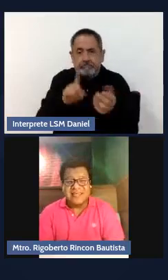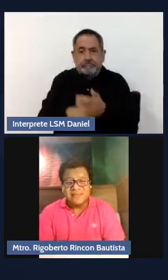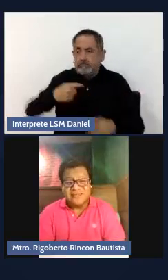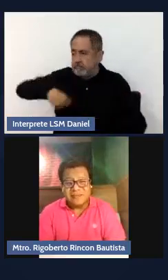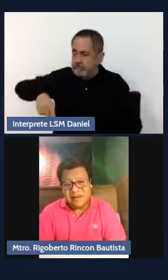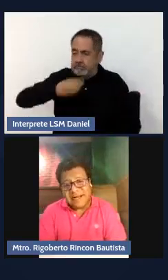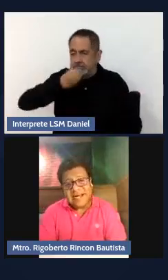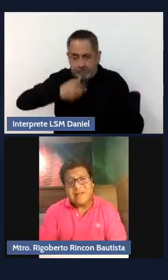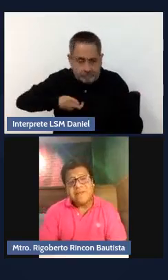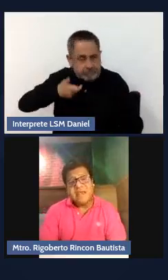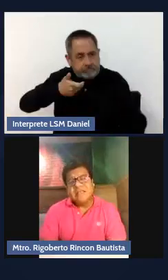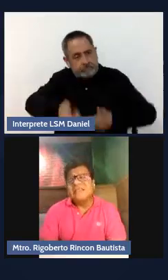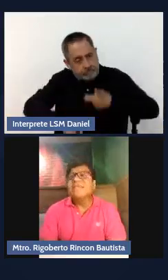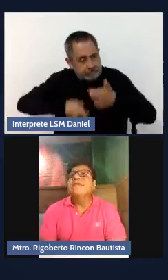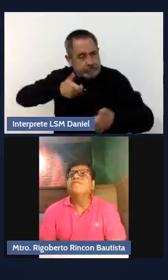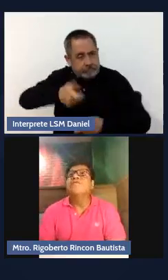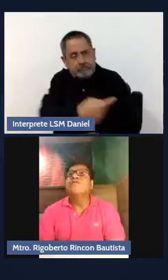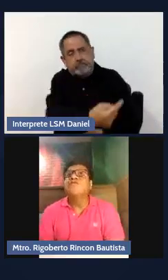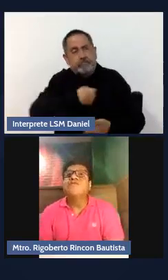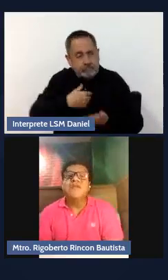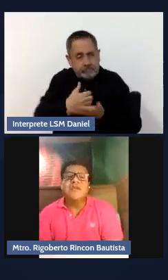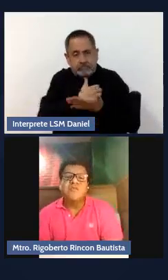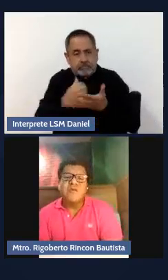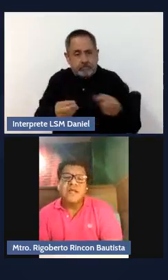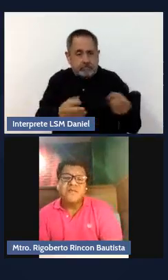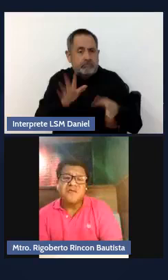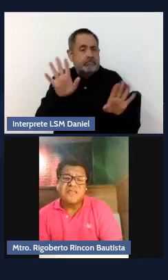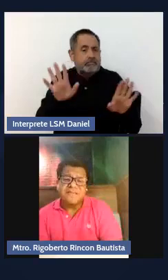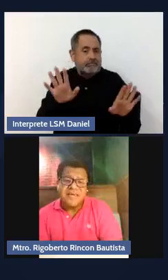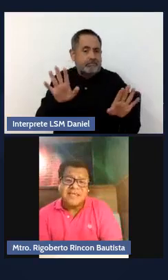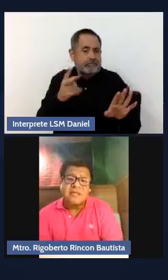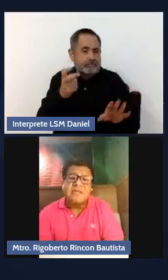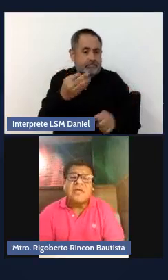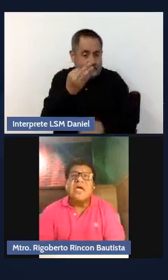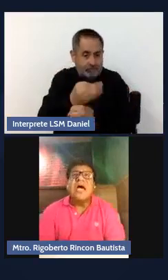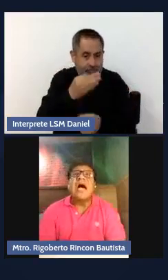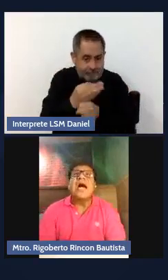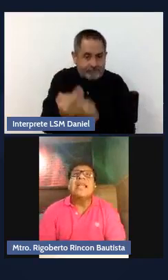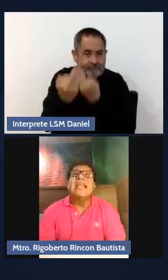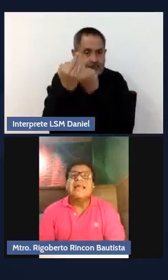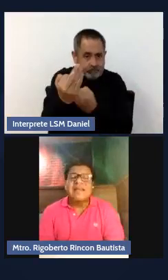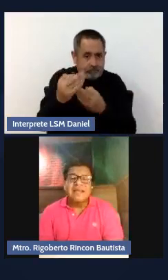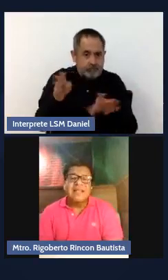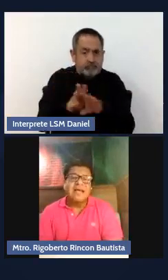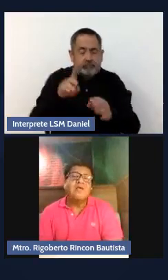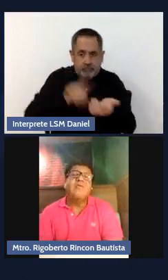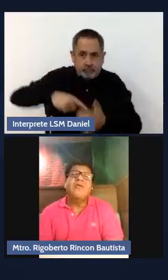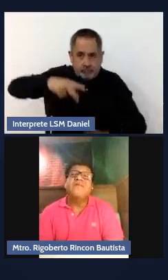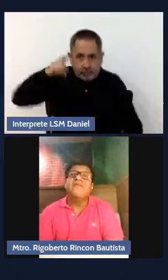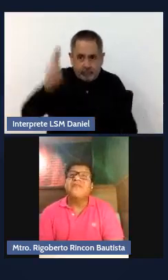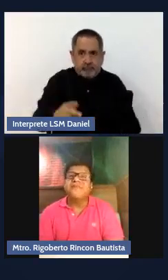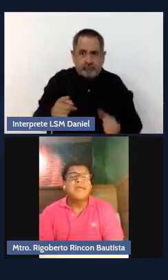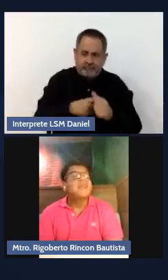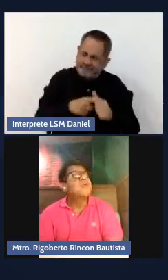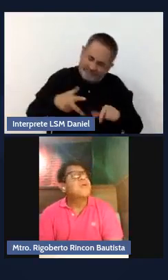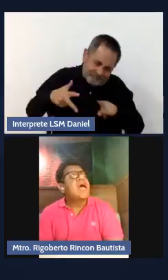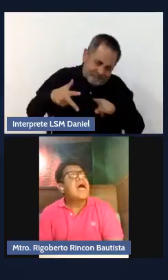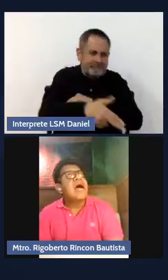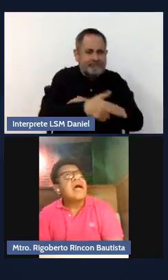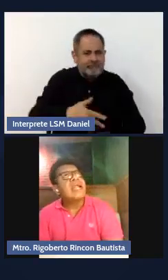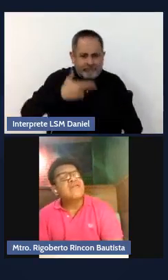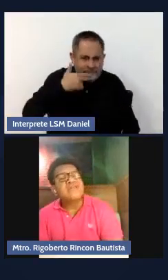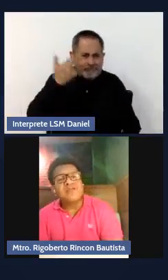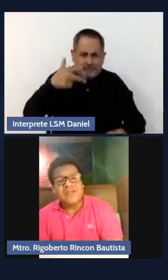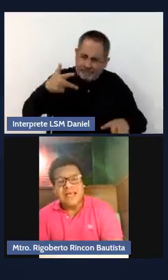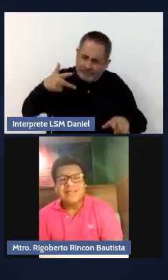pagar, tal vez por no tener un buen afrontamiento a la realidad o buen afrontamiento a los